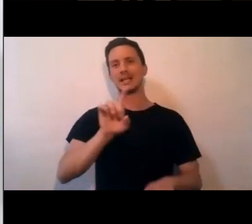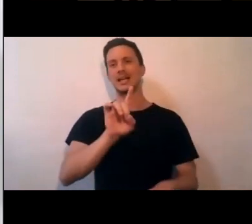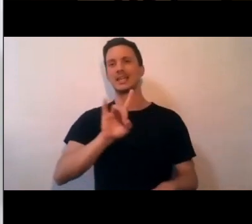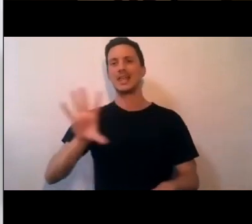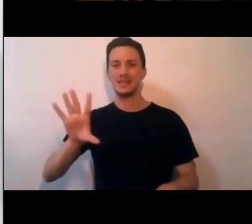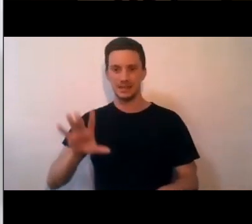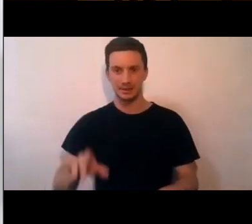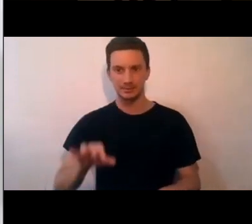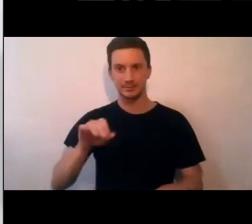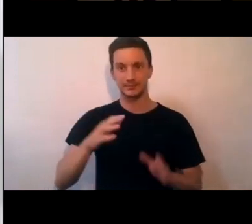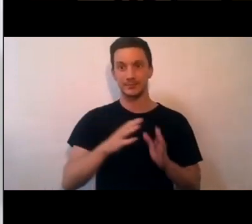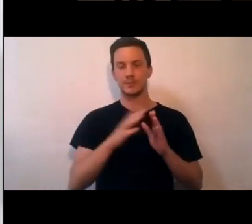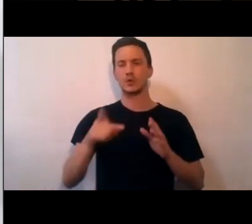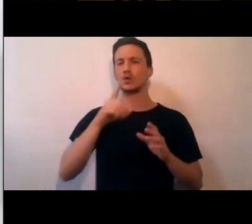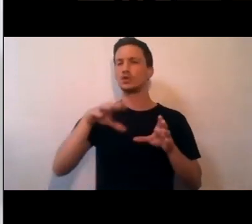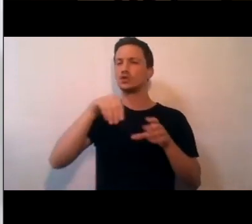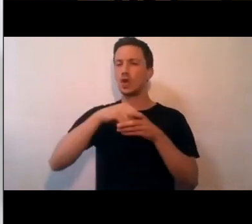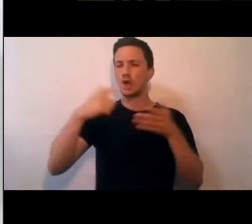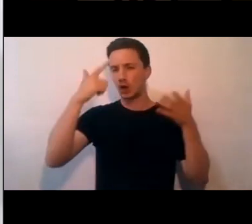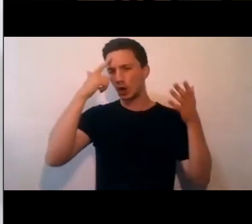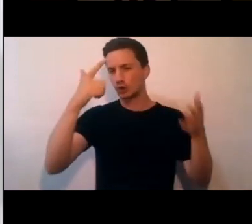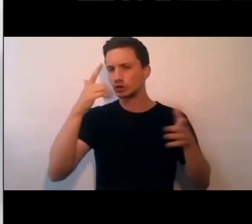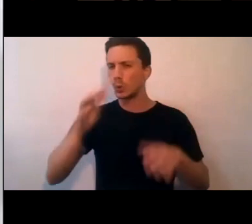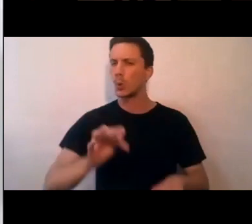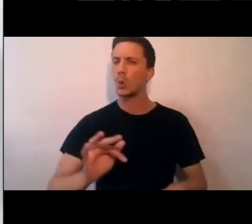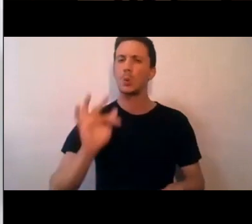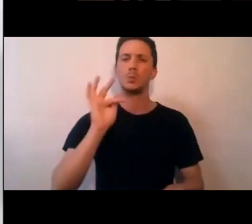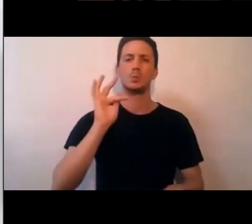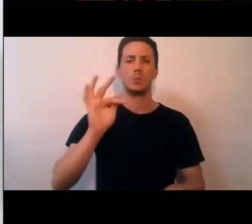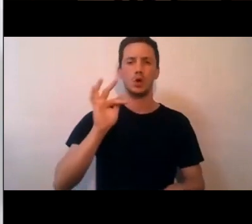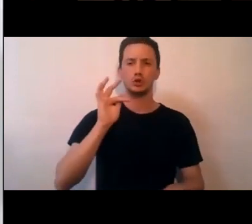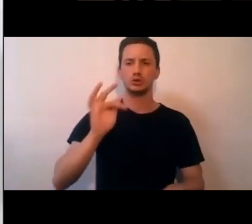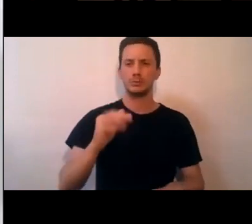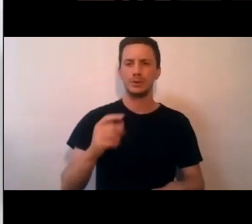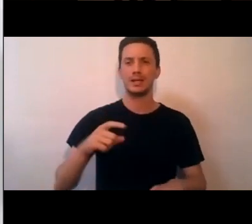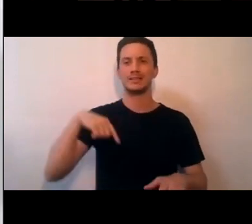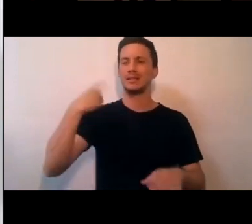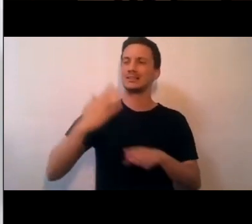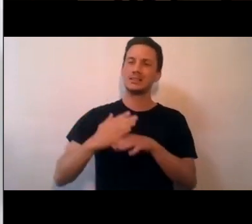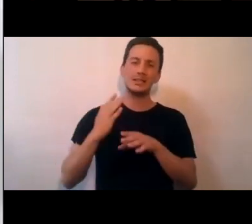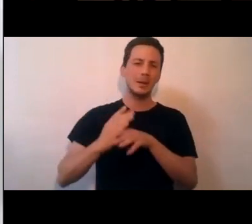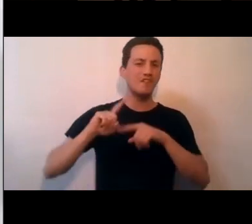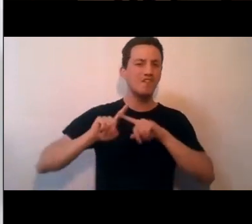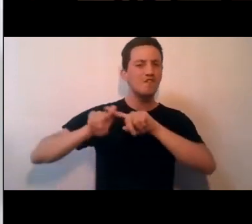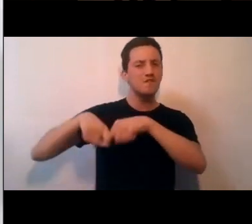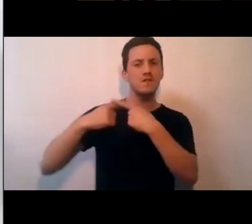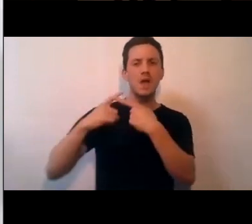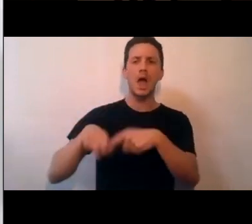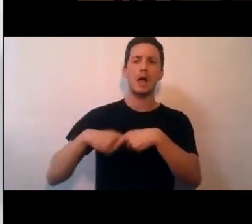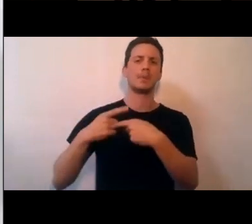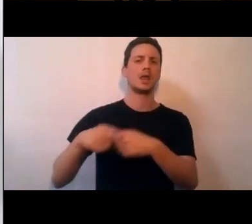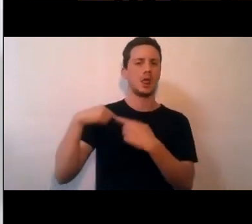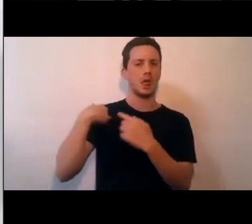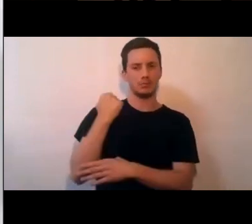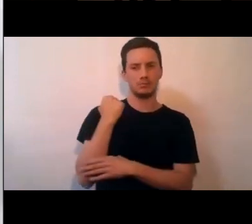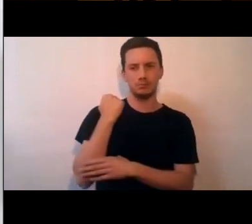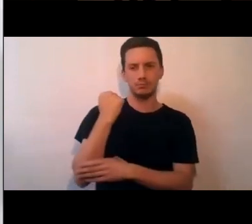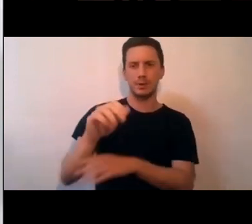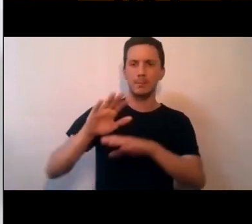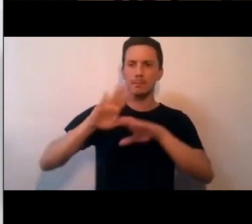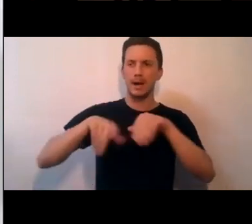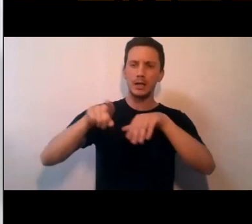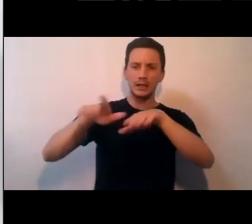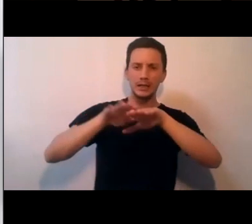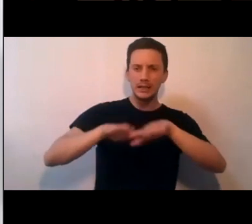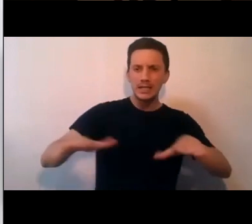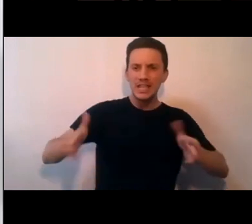son en una clave positiva, preventiva y de acompañamiento a las familias para conseguir el mayor bienestar posible de sus hijos. A través